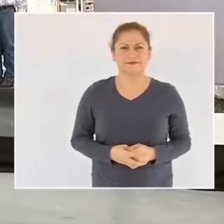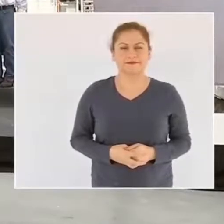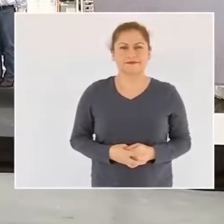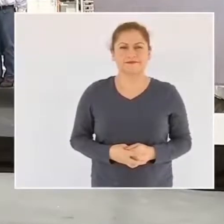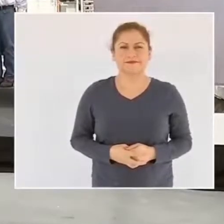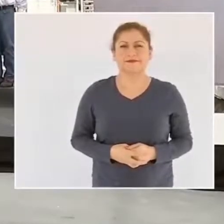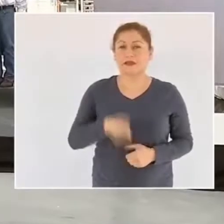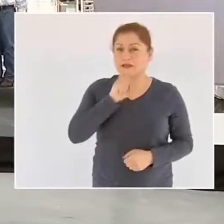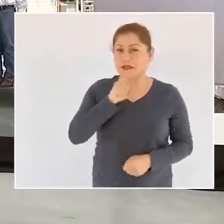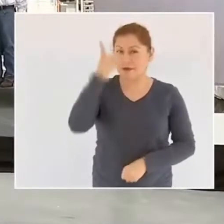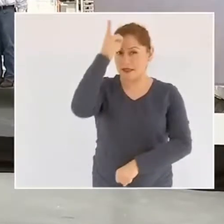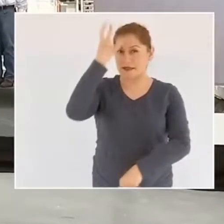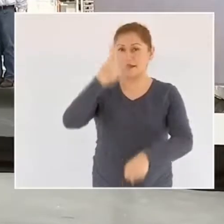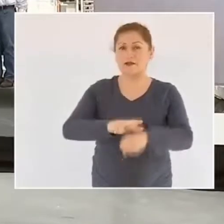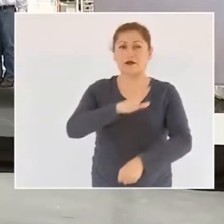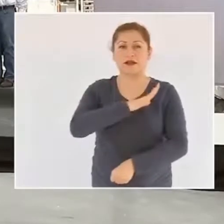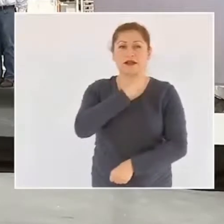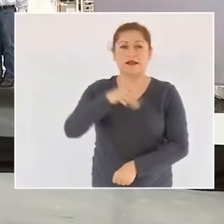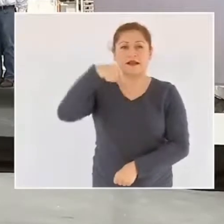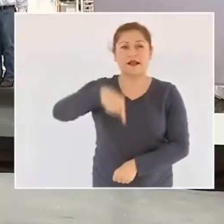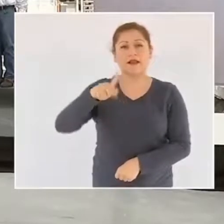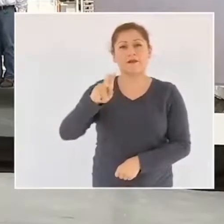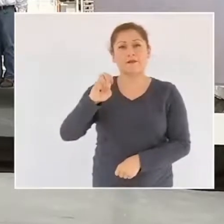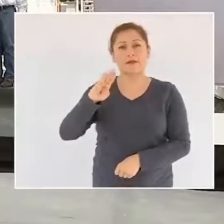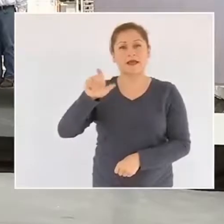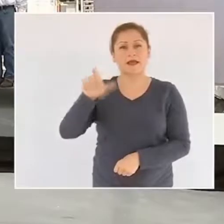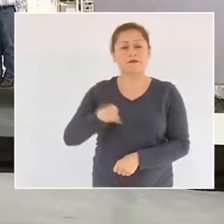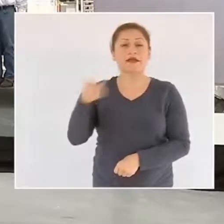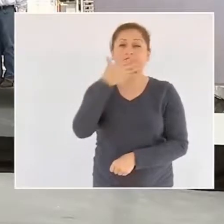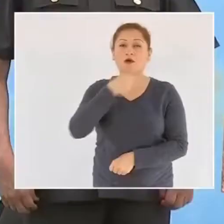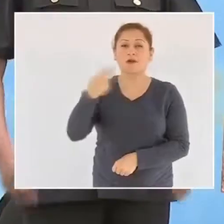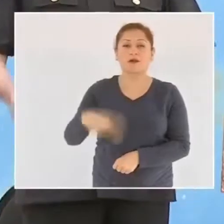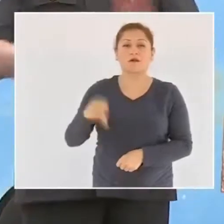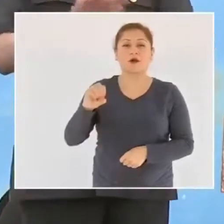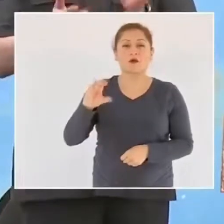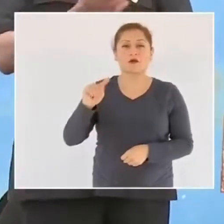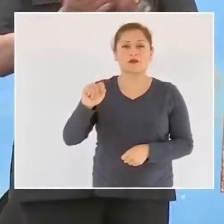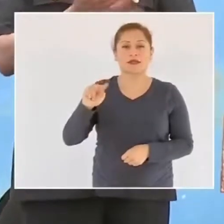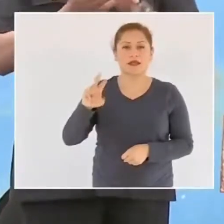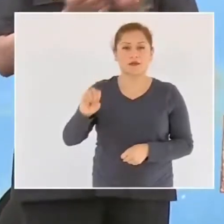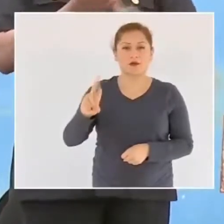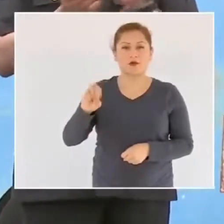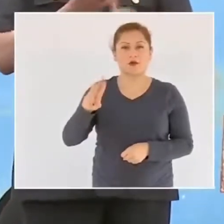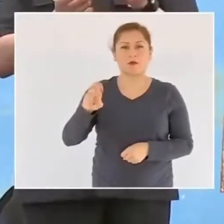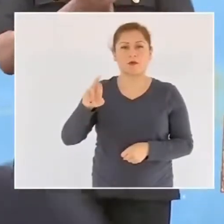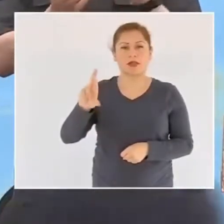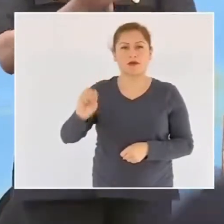El director general de Petróleos Mexicanos, Octavio Romero Oropeza.